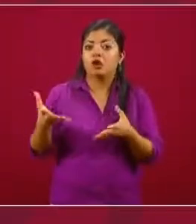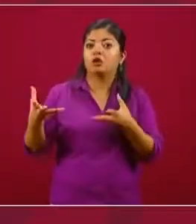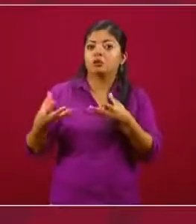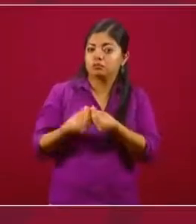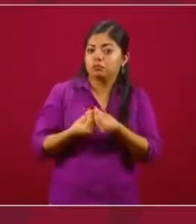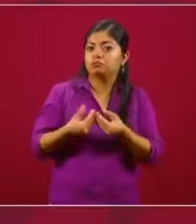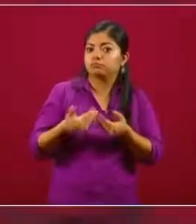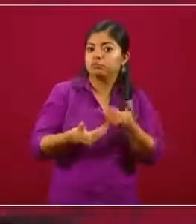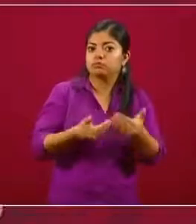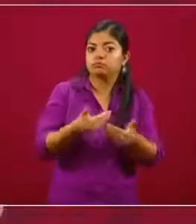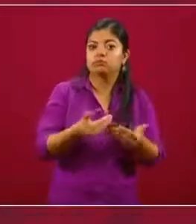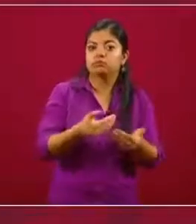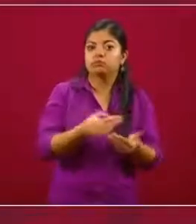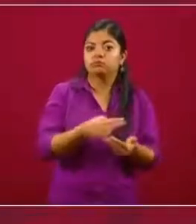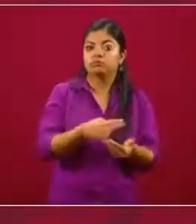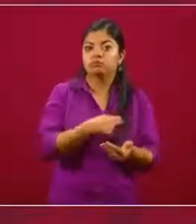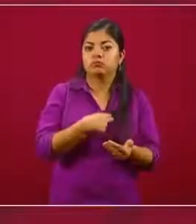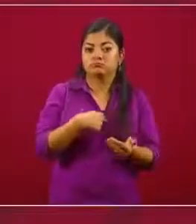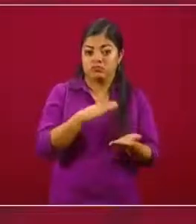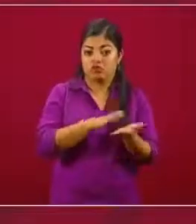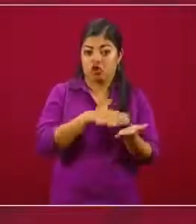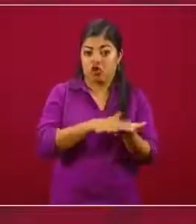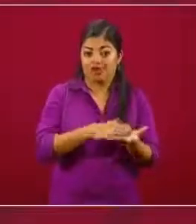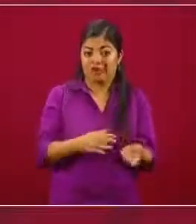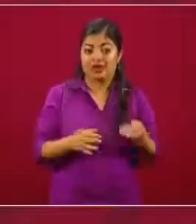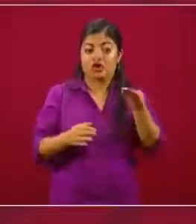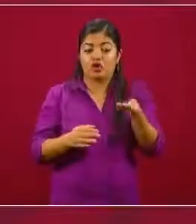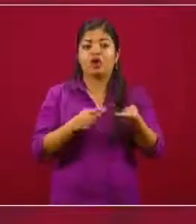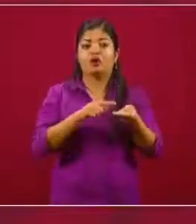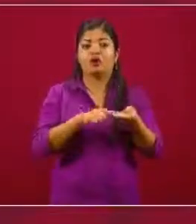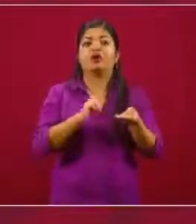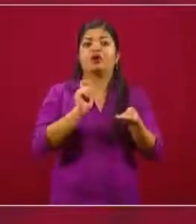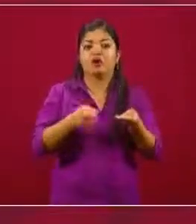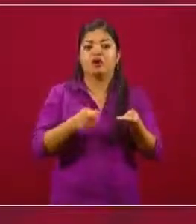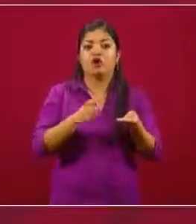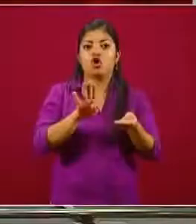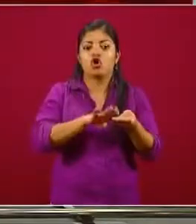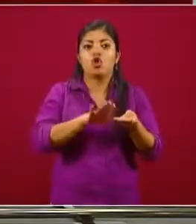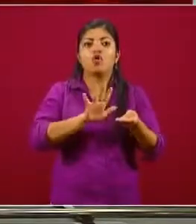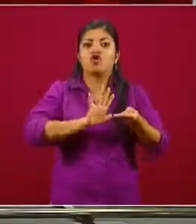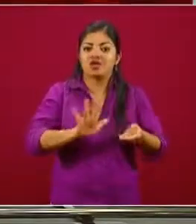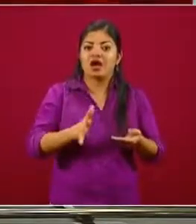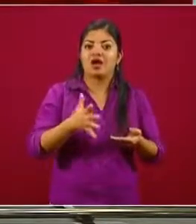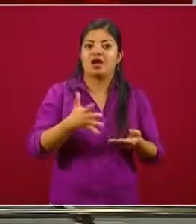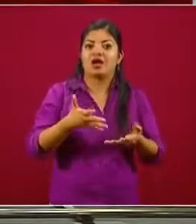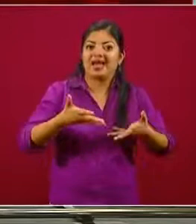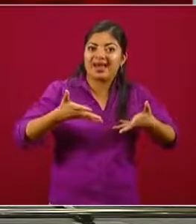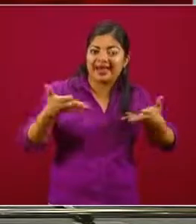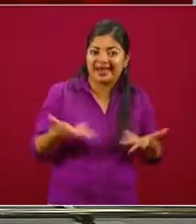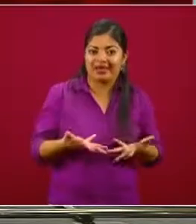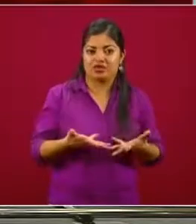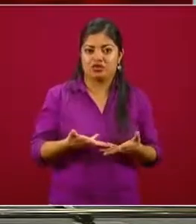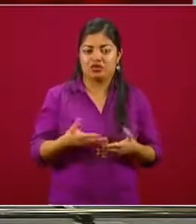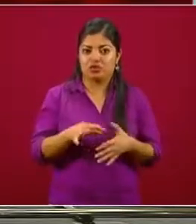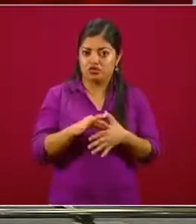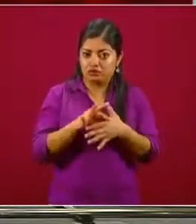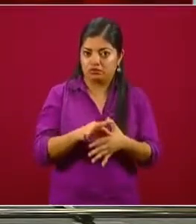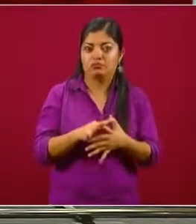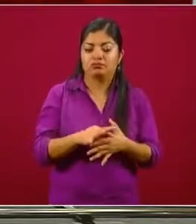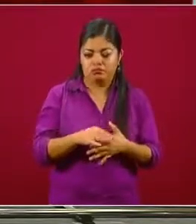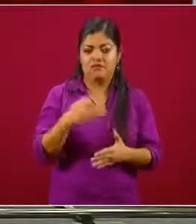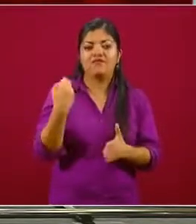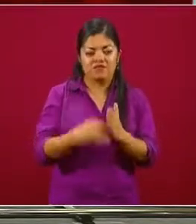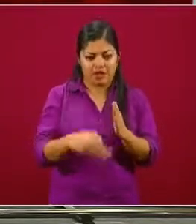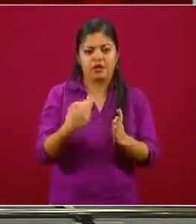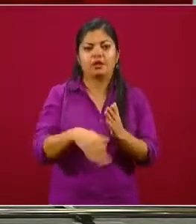acompañando, hemos podido pasar del documento hacia los esfuerzos de implantación. Nos falta todavía bastante